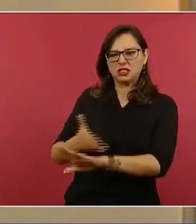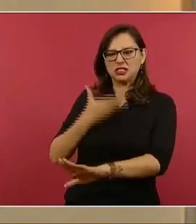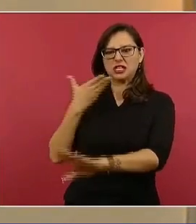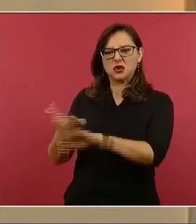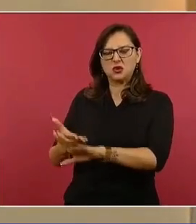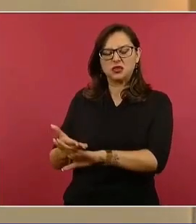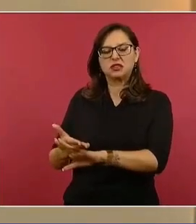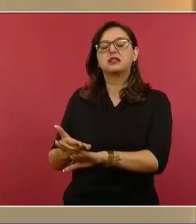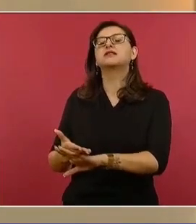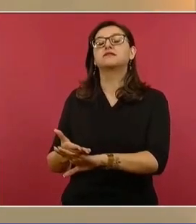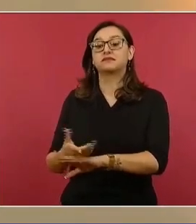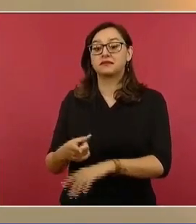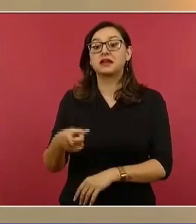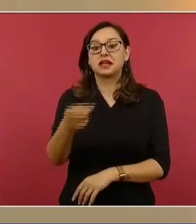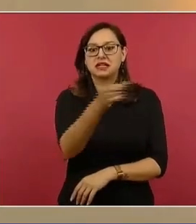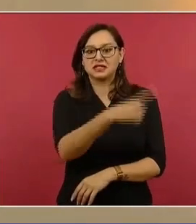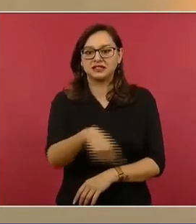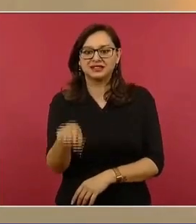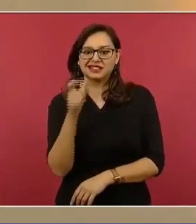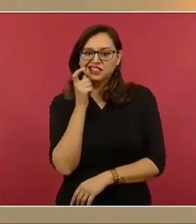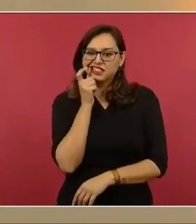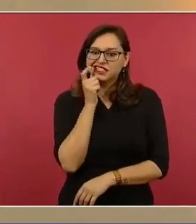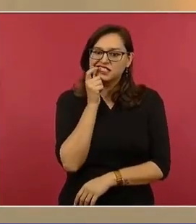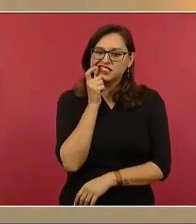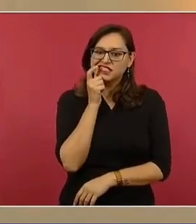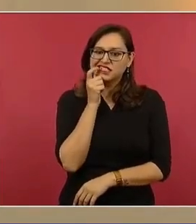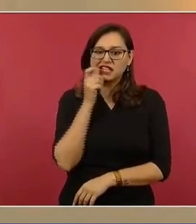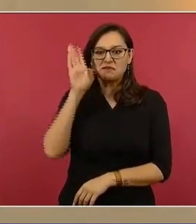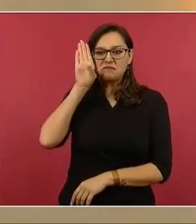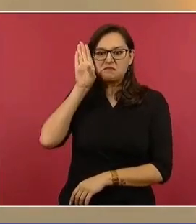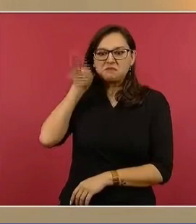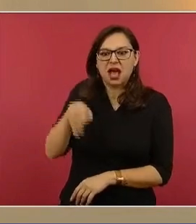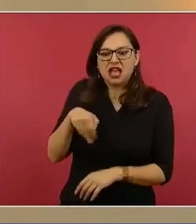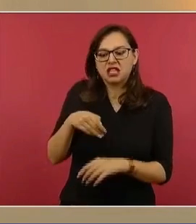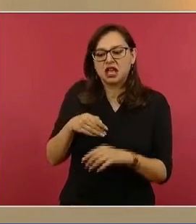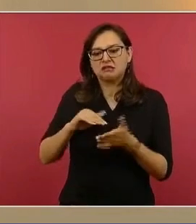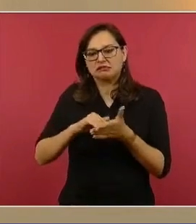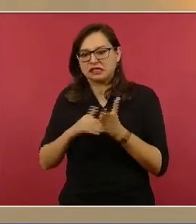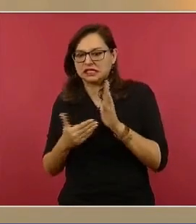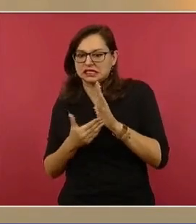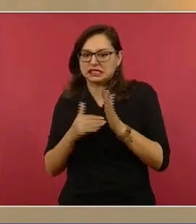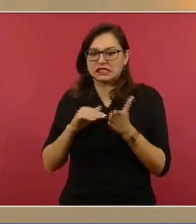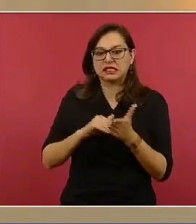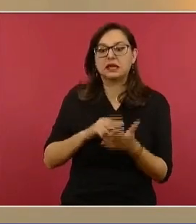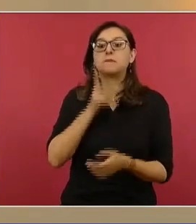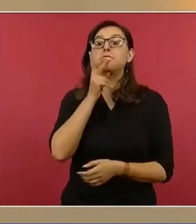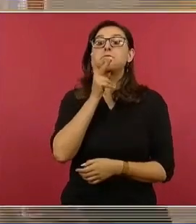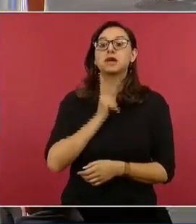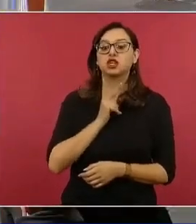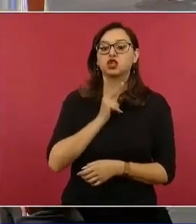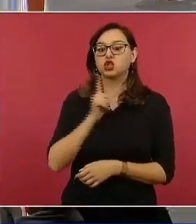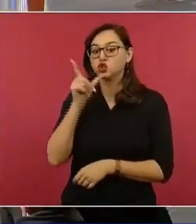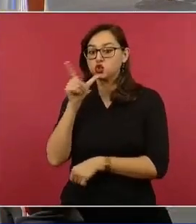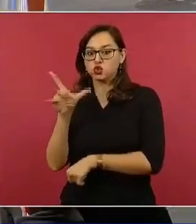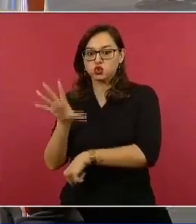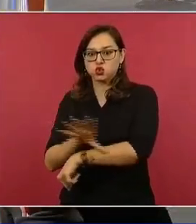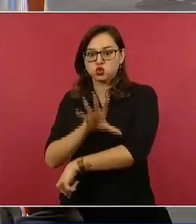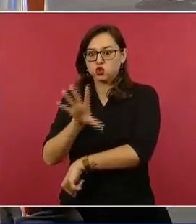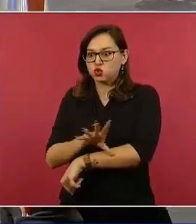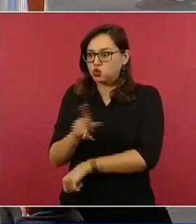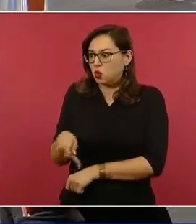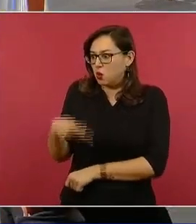intentarán por medios sutiles entregar de nuevo el petróleo y nuestros